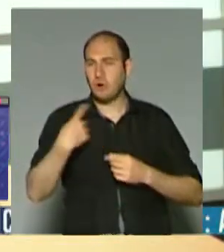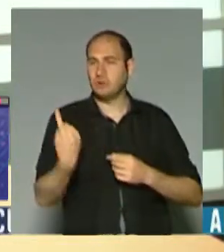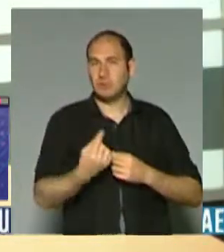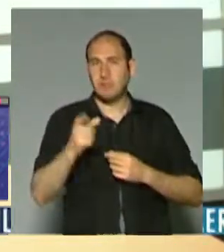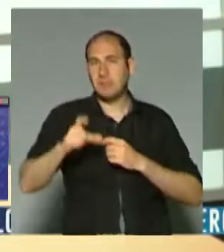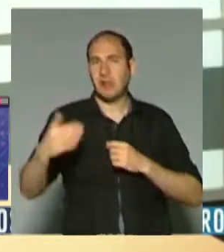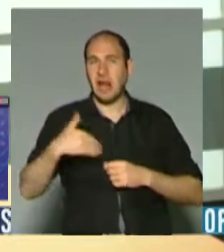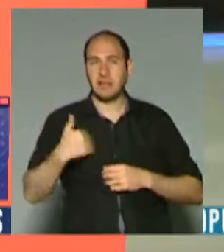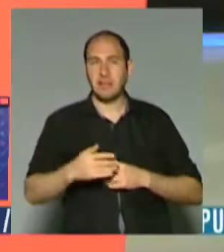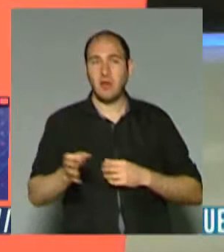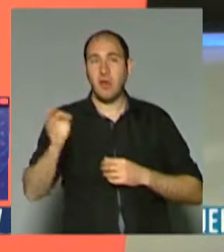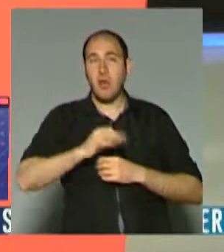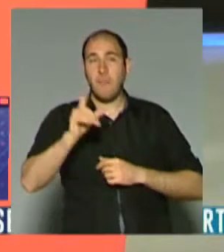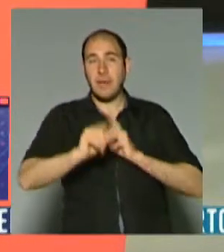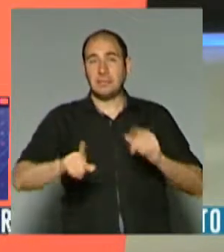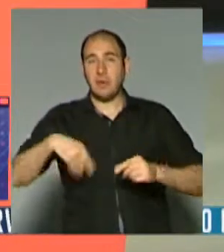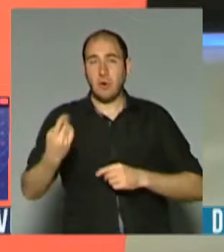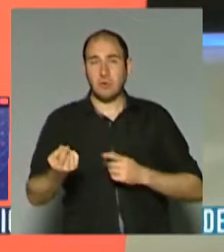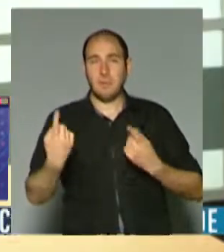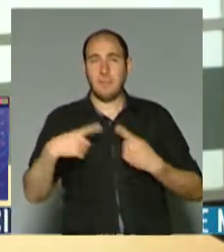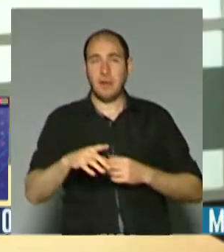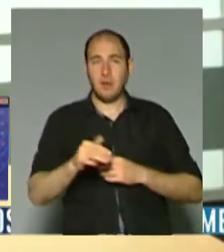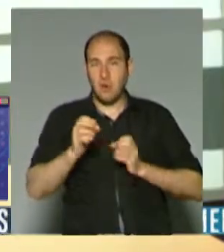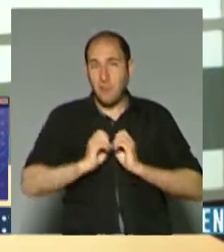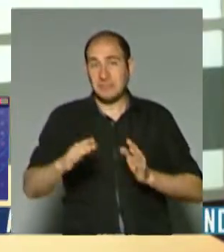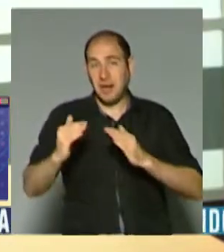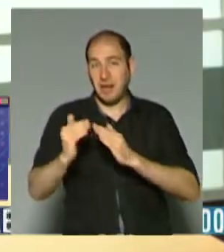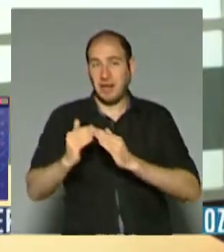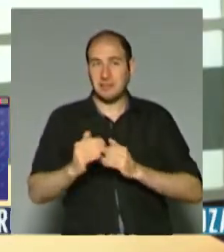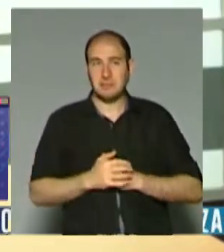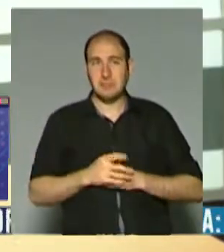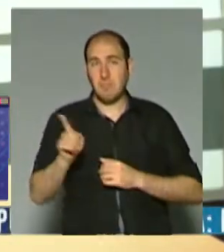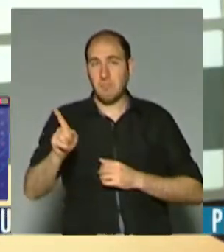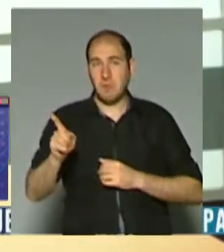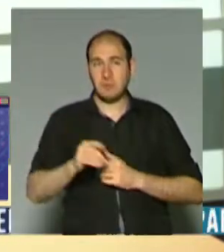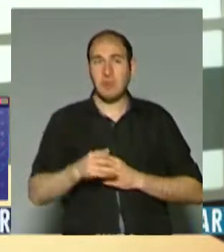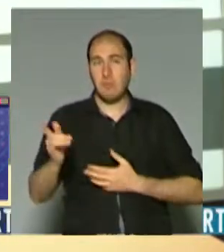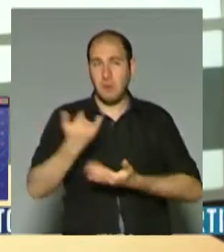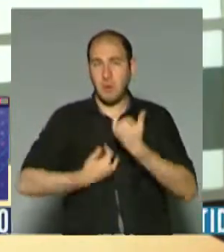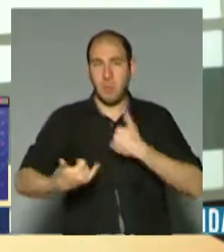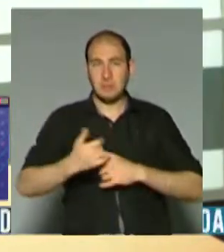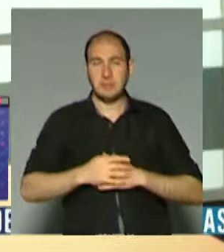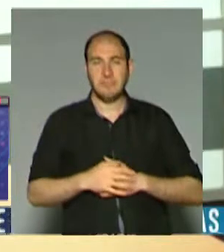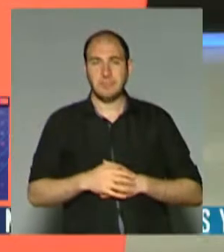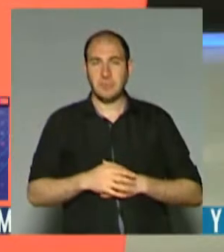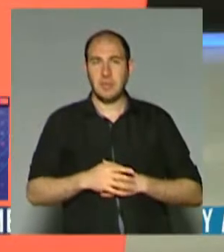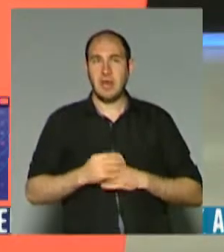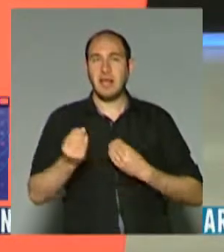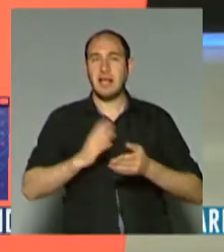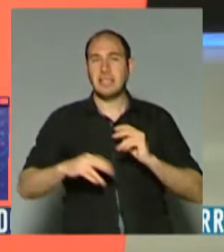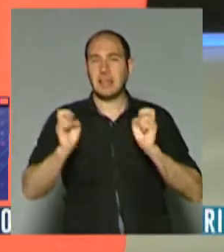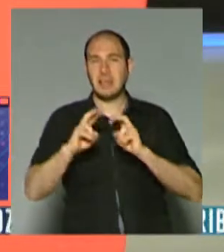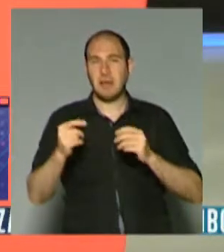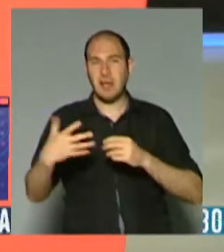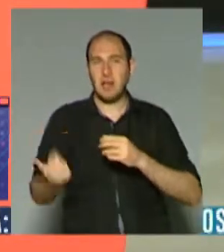como Argentina o los otros países? Pero, bueno, podemos empezar por casa. De hecho, vos recién mencionabas lo que hacen con el tema de